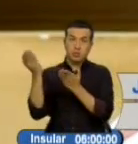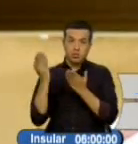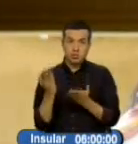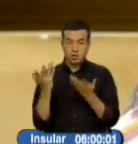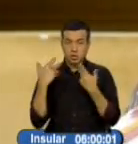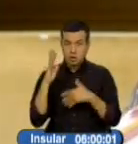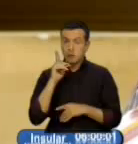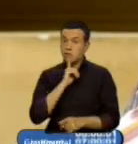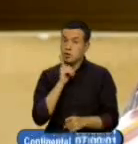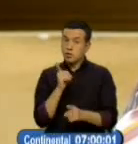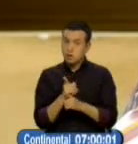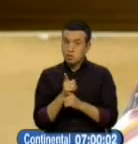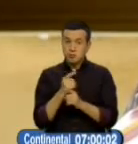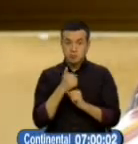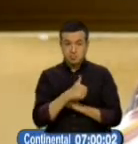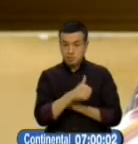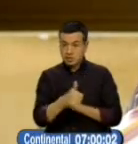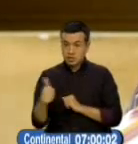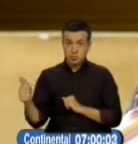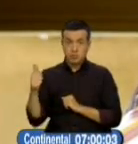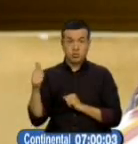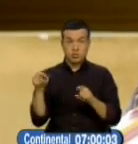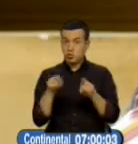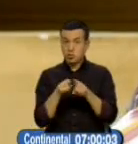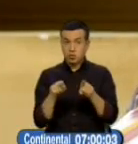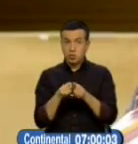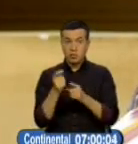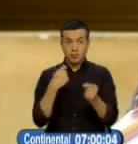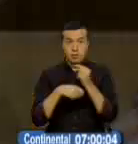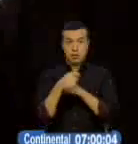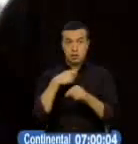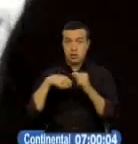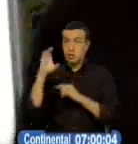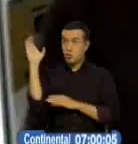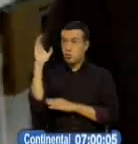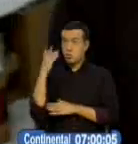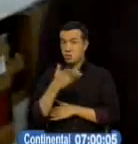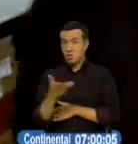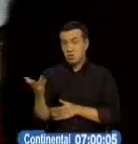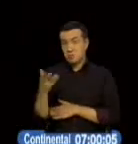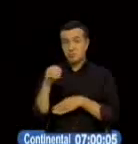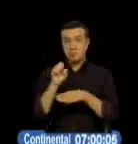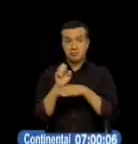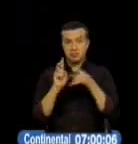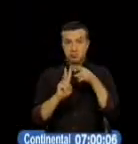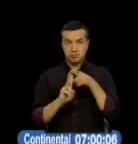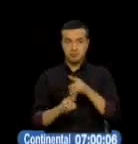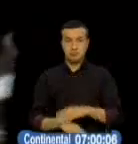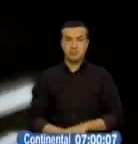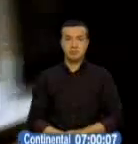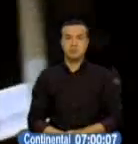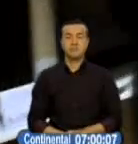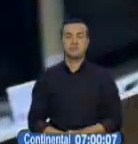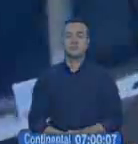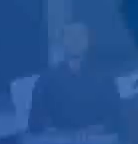posibilidad de inclusive los mismos electrodomésticos venderles a Colombia. En Tulcán, Lucy Jiménez, Ecuador